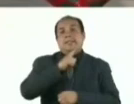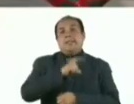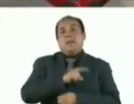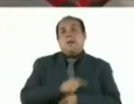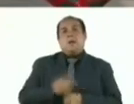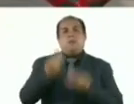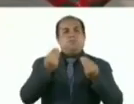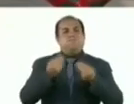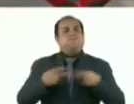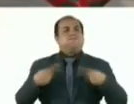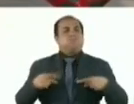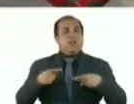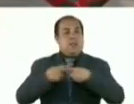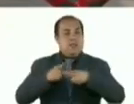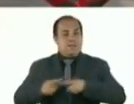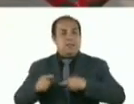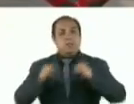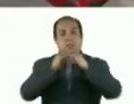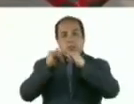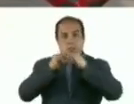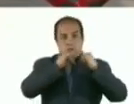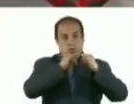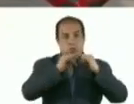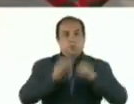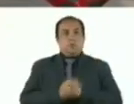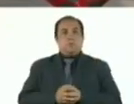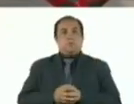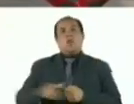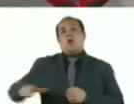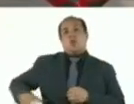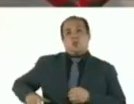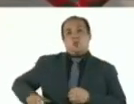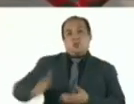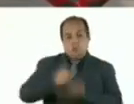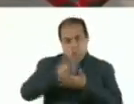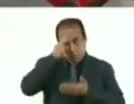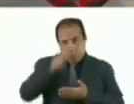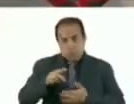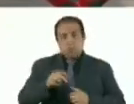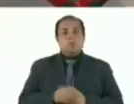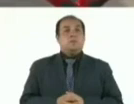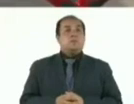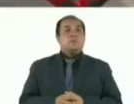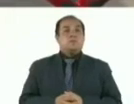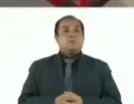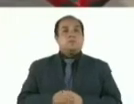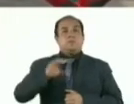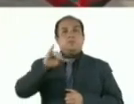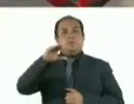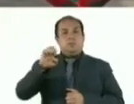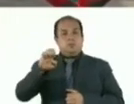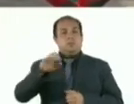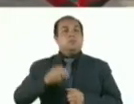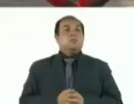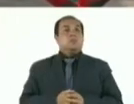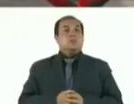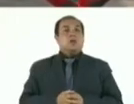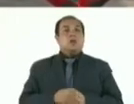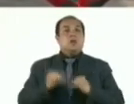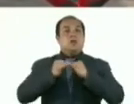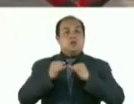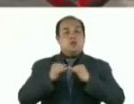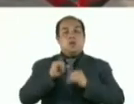de personas de diferentes instituciones, desde luego del gobierno de la Ciudad de México, de CIE, del